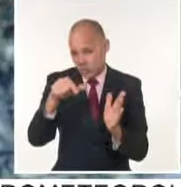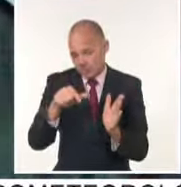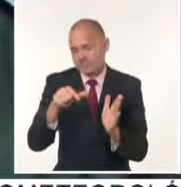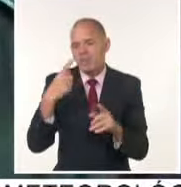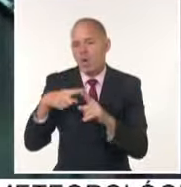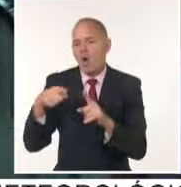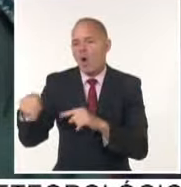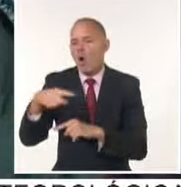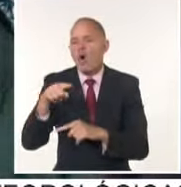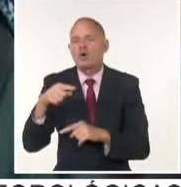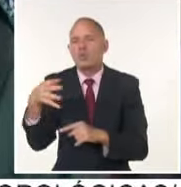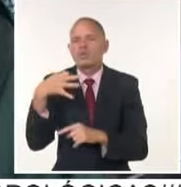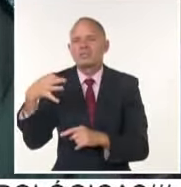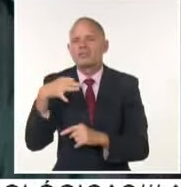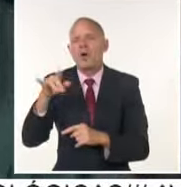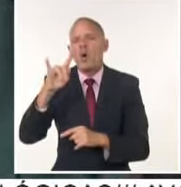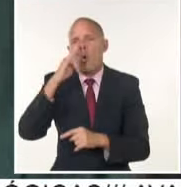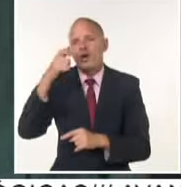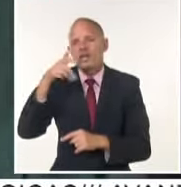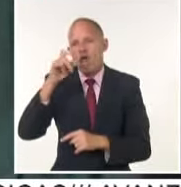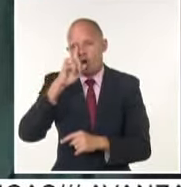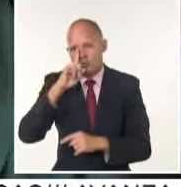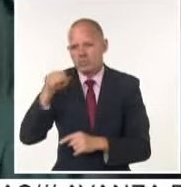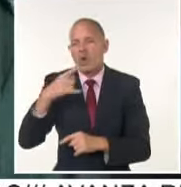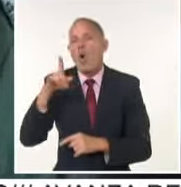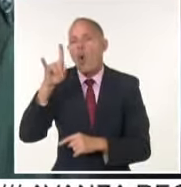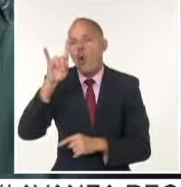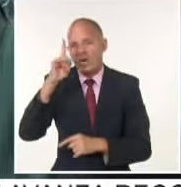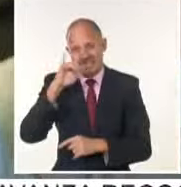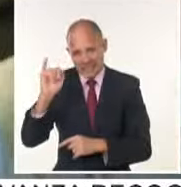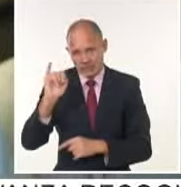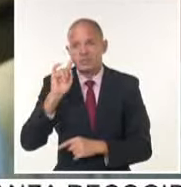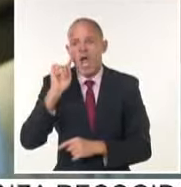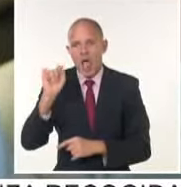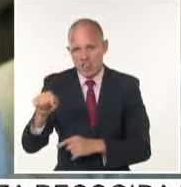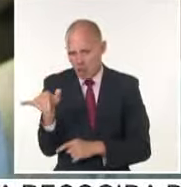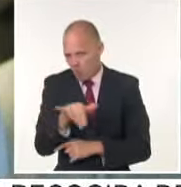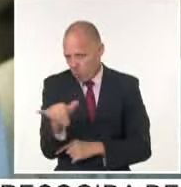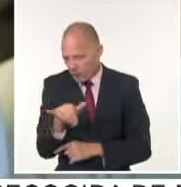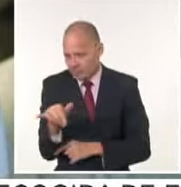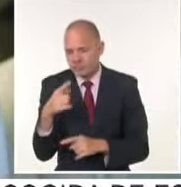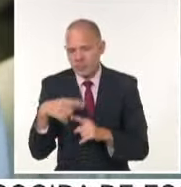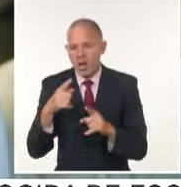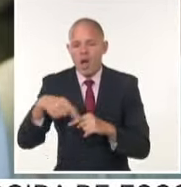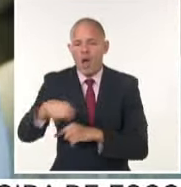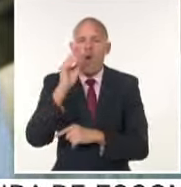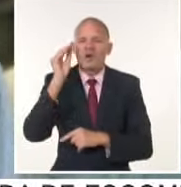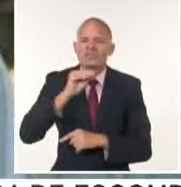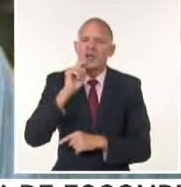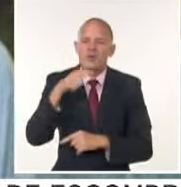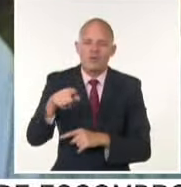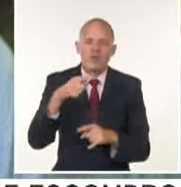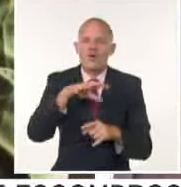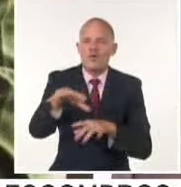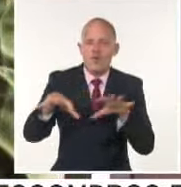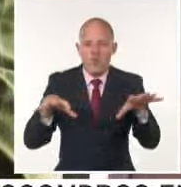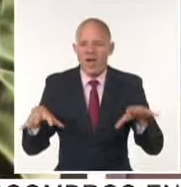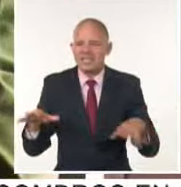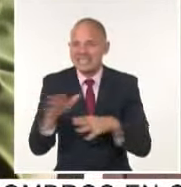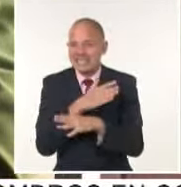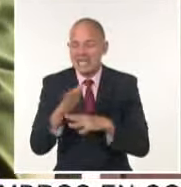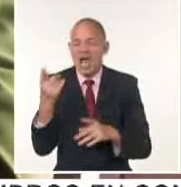municipal en la ciénaga bienvenido Roy chiquino precisó que los poblados de de callo Ramona y el lechal se inundan a partir del